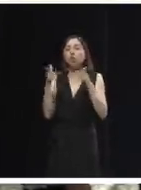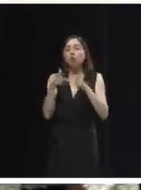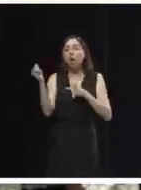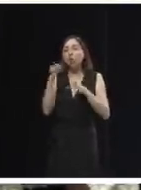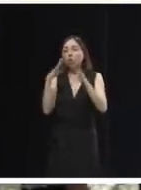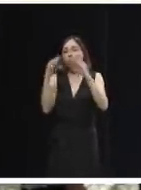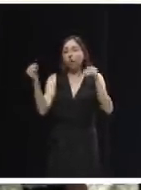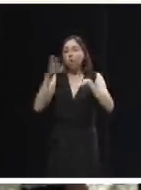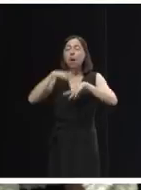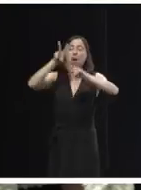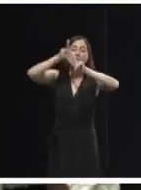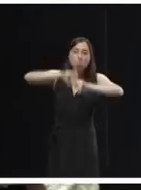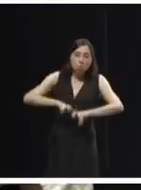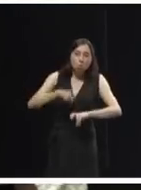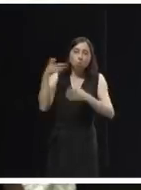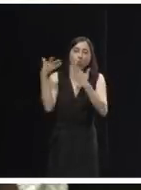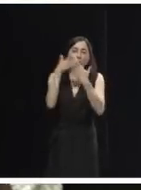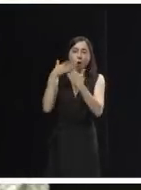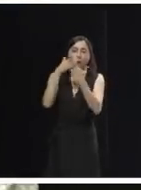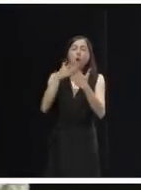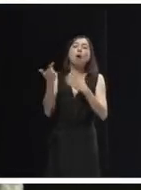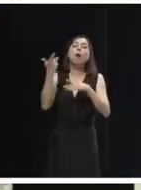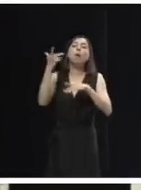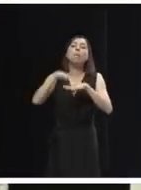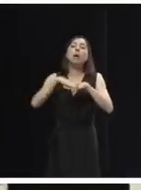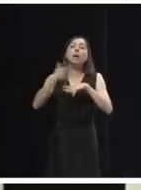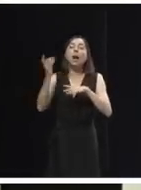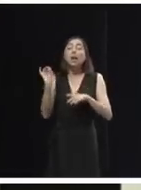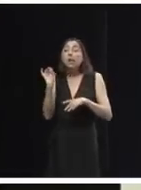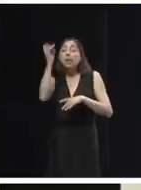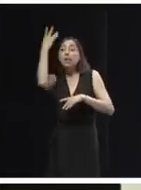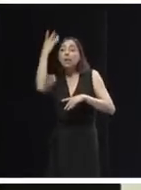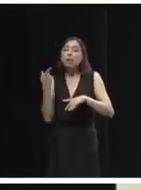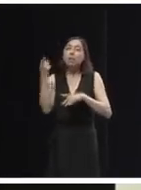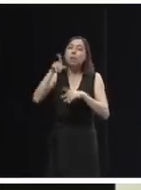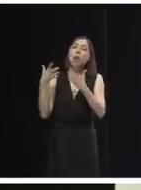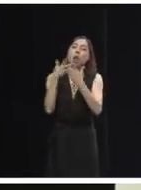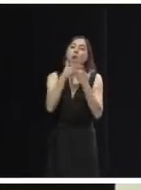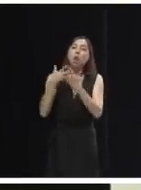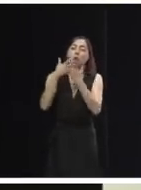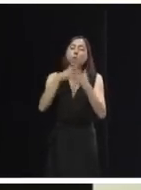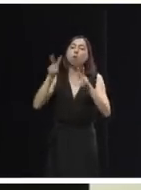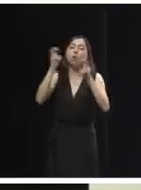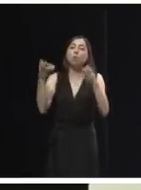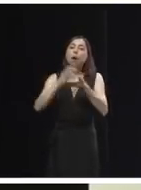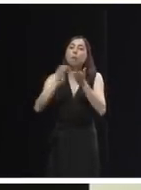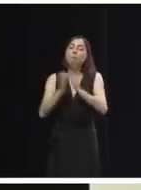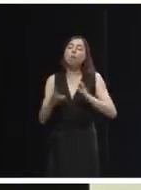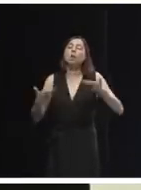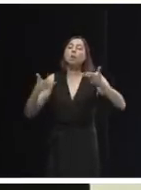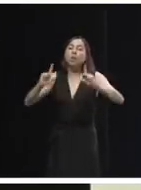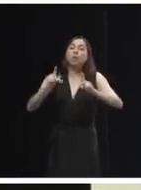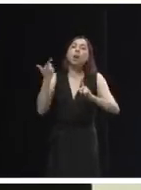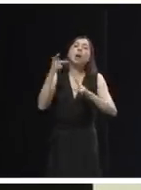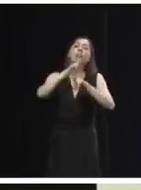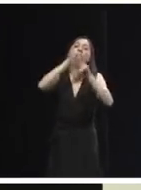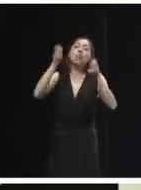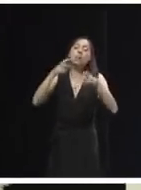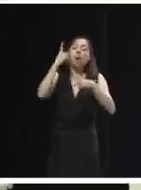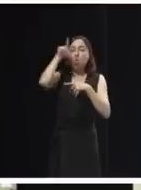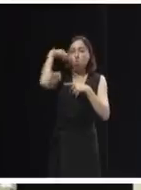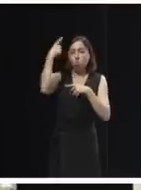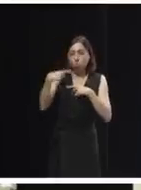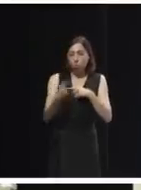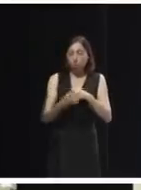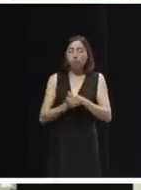estudio y consideración de las iniciativas y luchas democratizadoras en materia de comunicación y cultura. Y os voy a dar